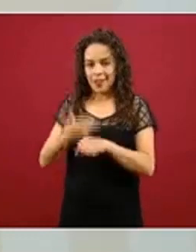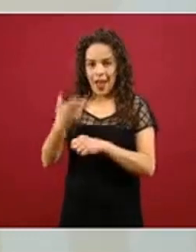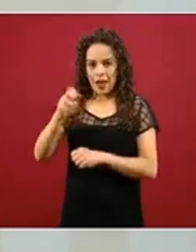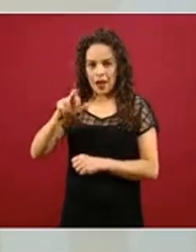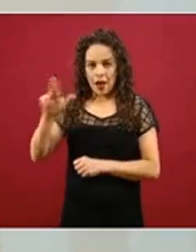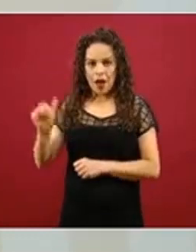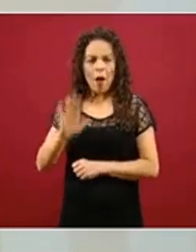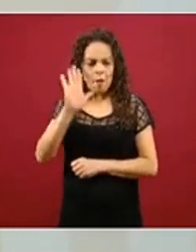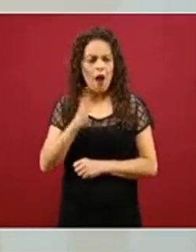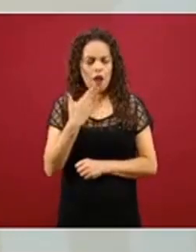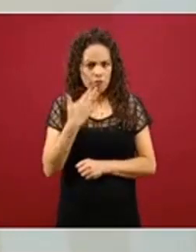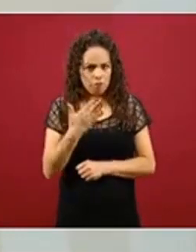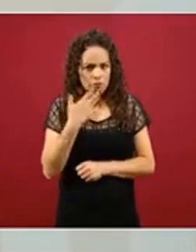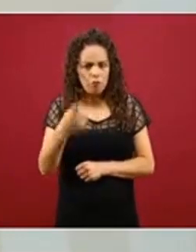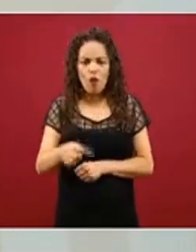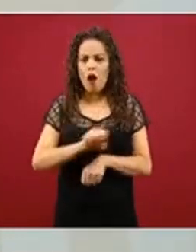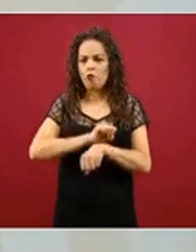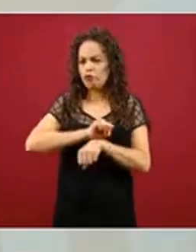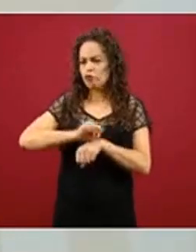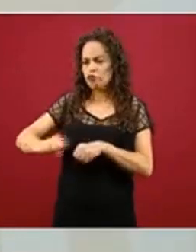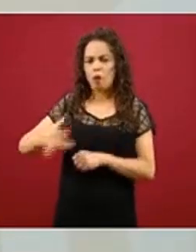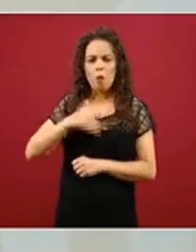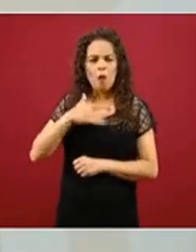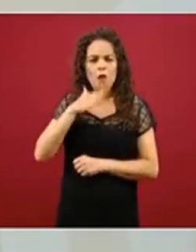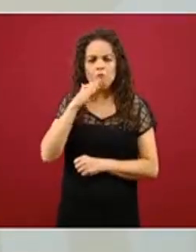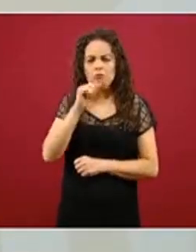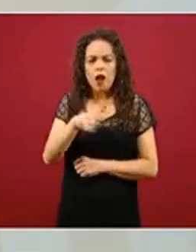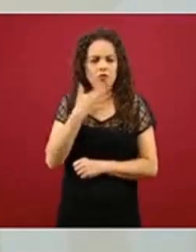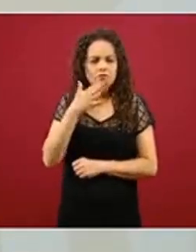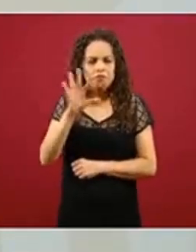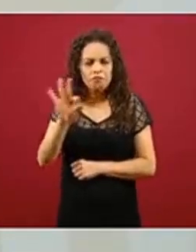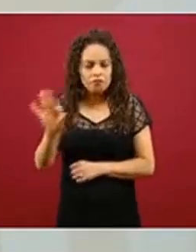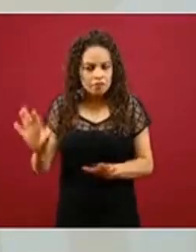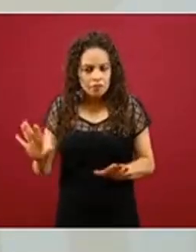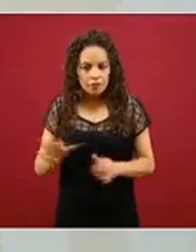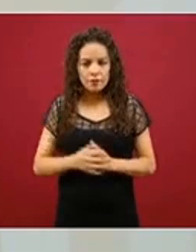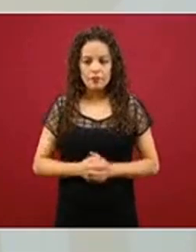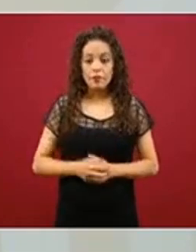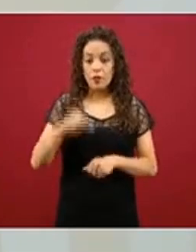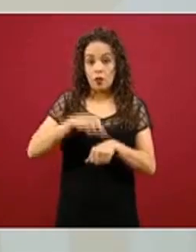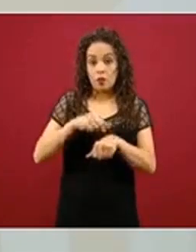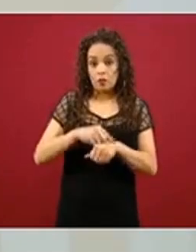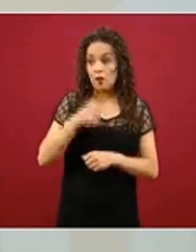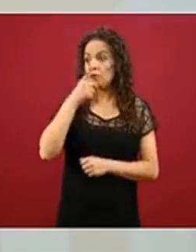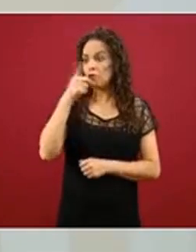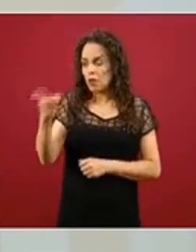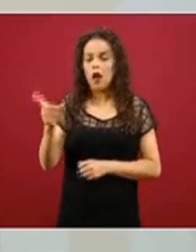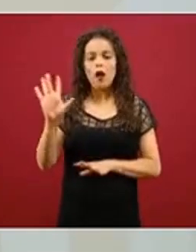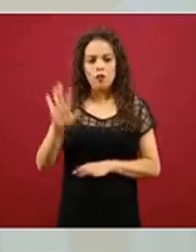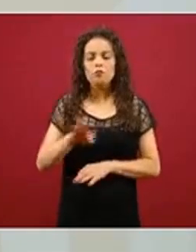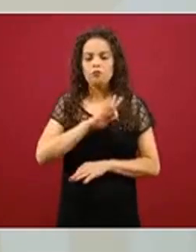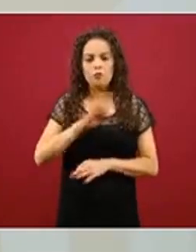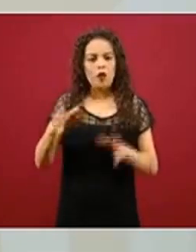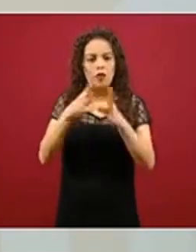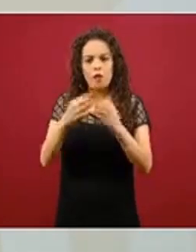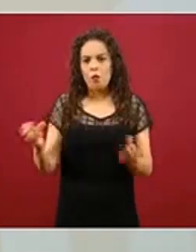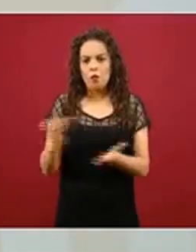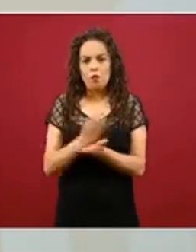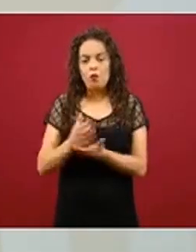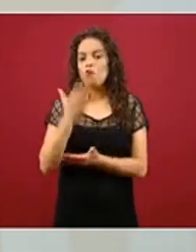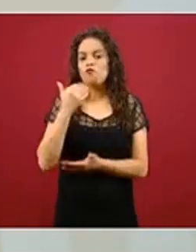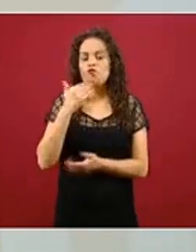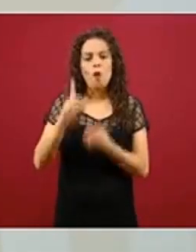síntomas leves, síntomas mínimos, y la predicción médica es que se va a recuperar sin mayor